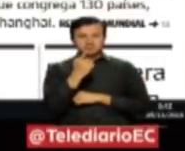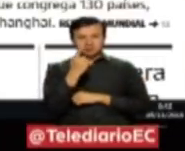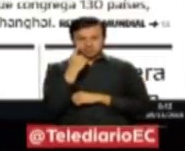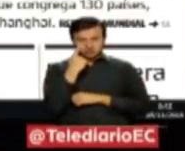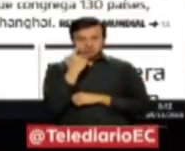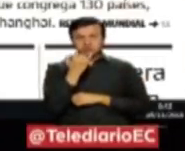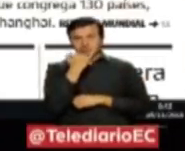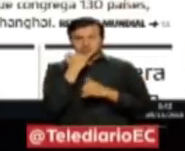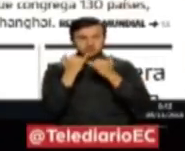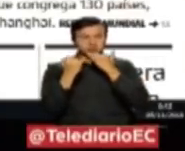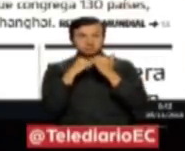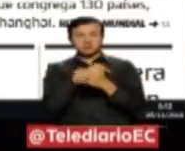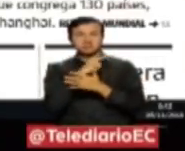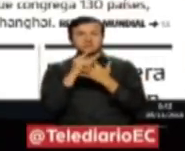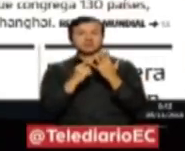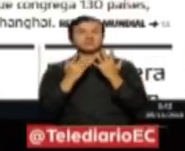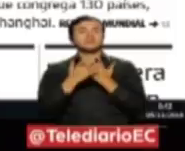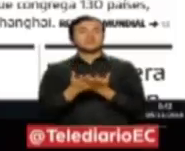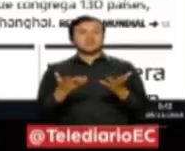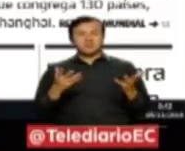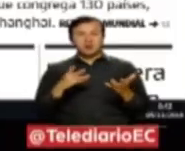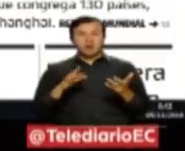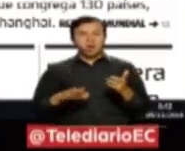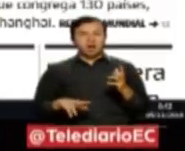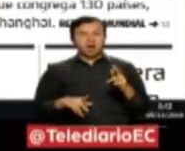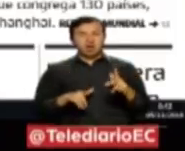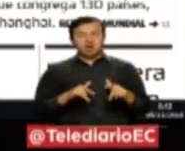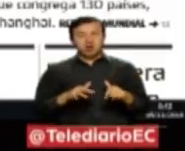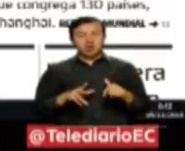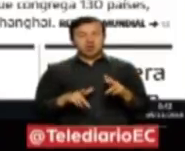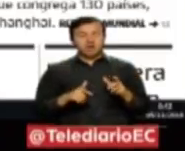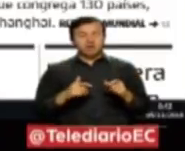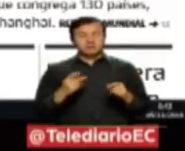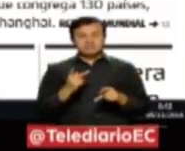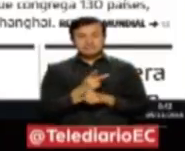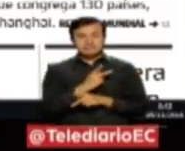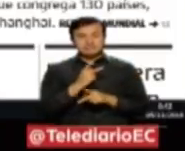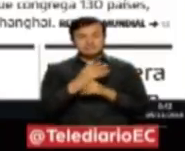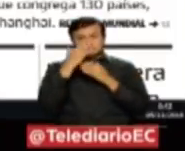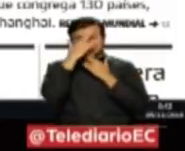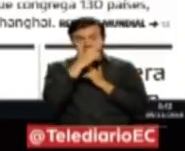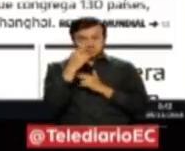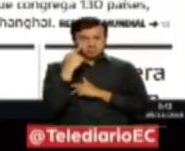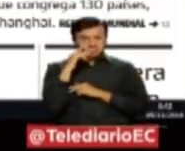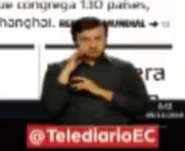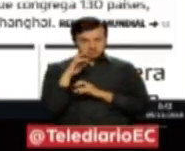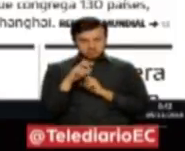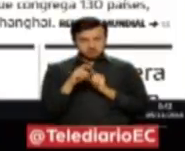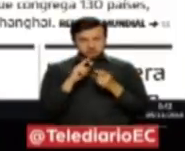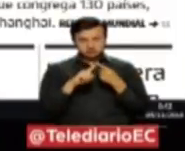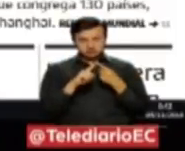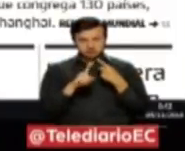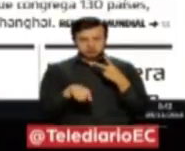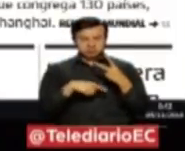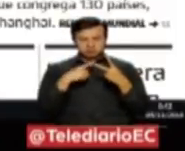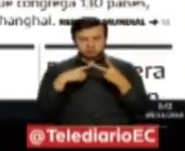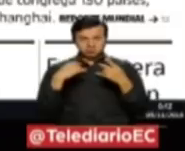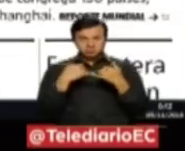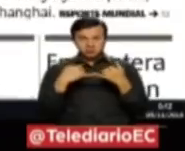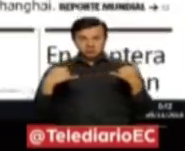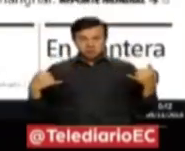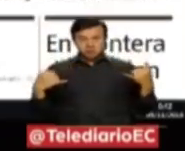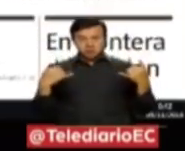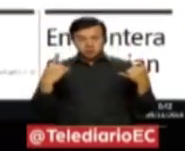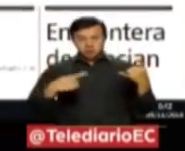identificar, entre otros delitos, el lavado de activos y el narcotráfico. Además, en la frontera